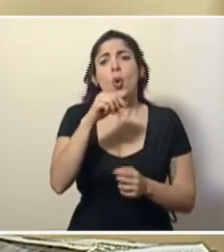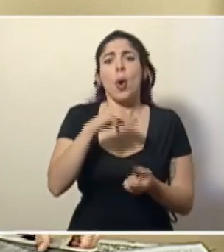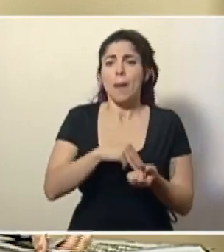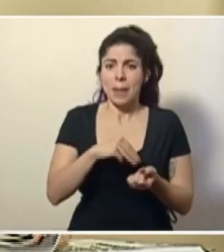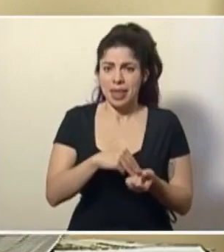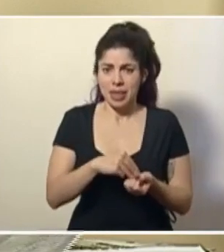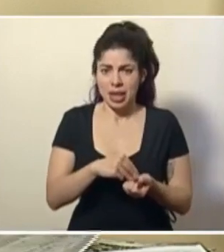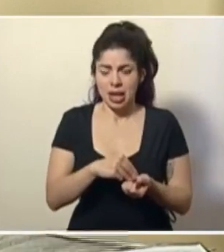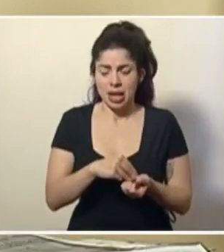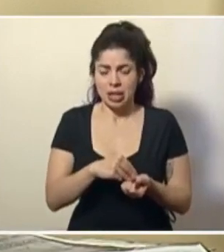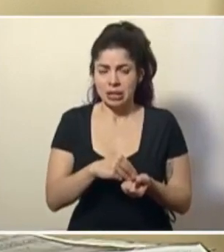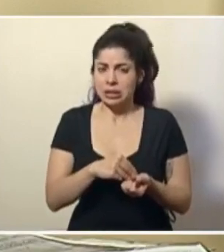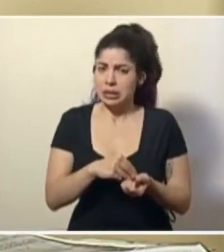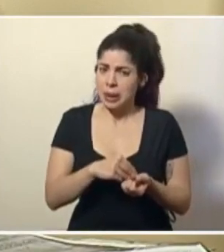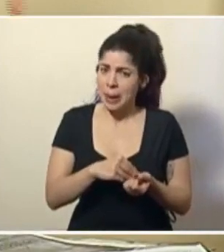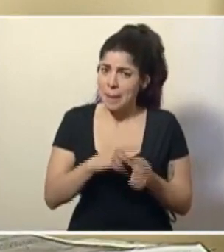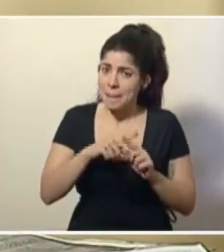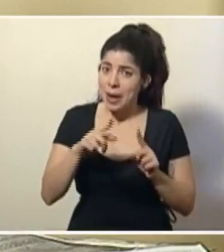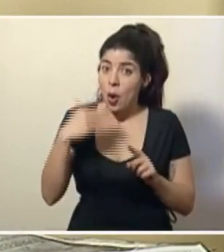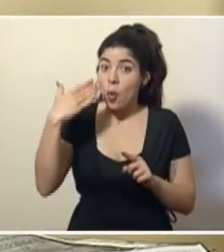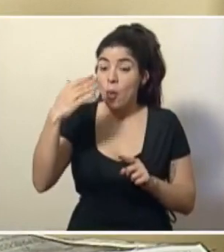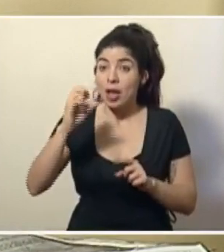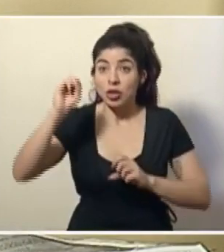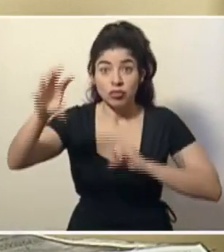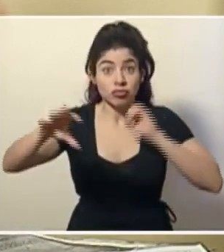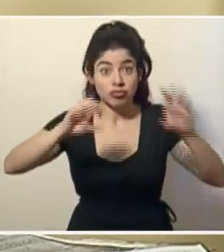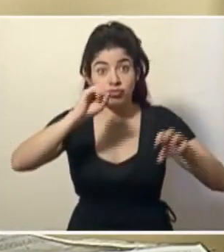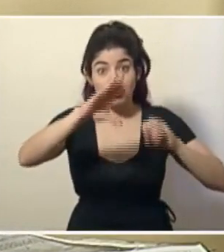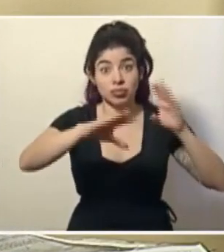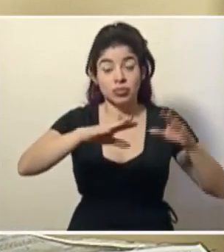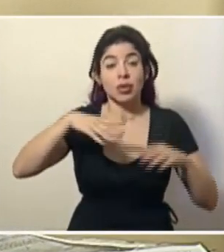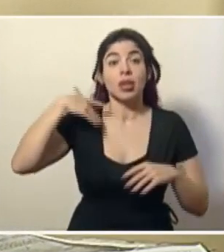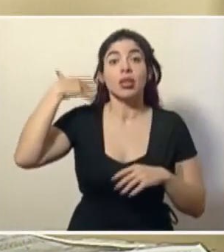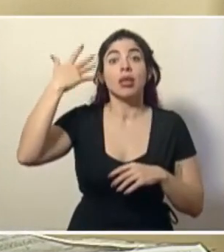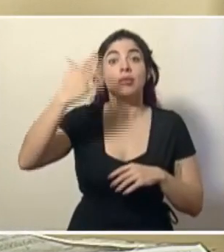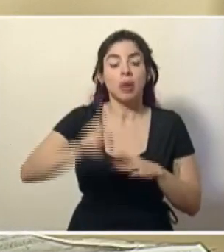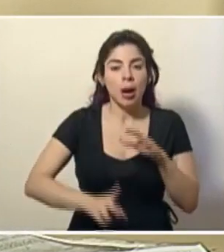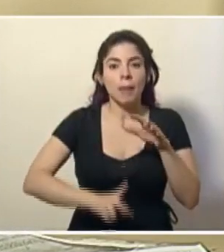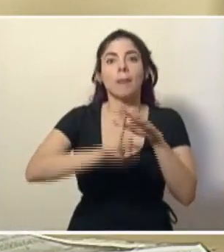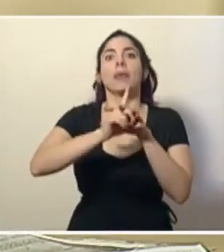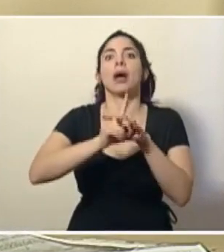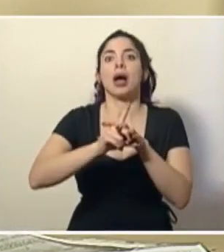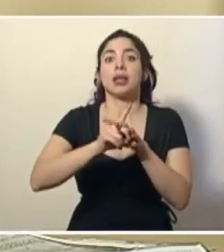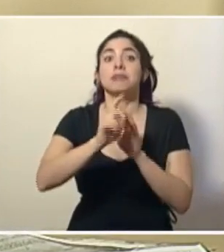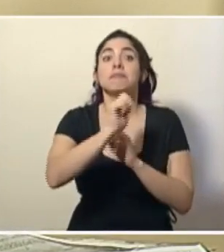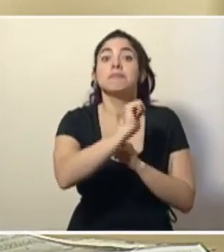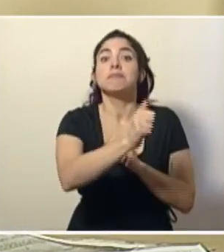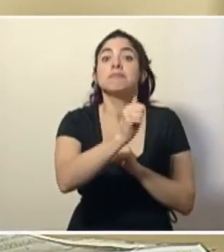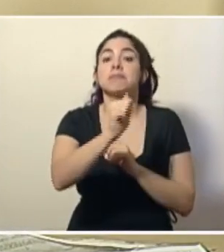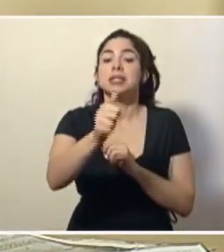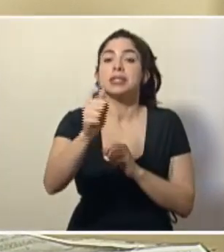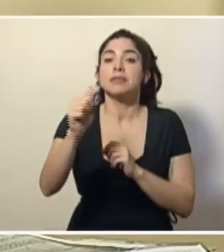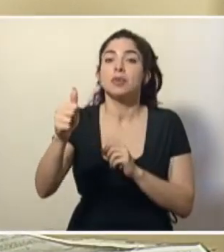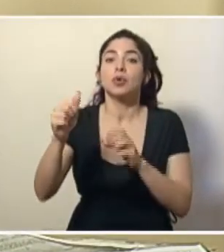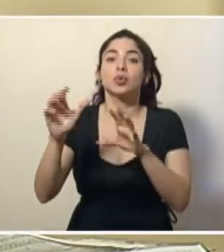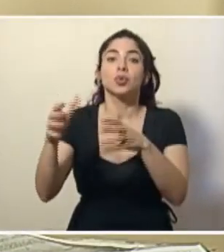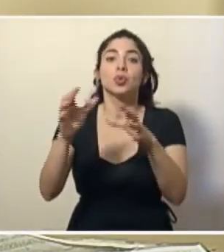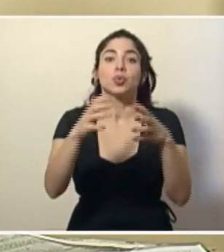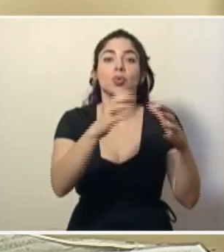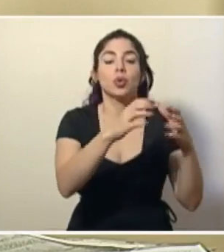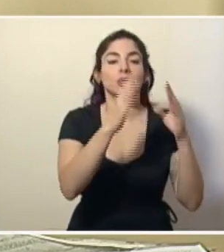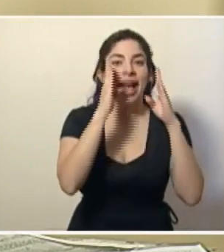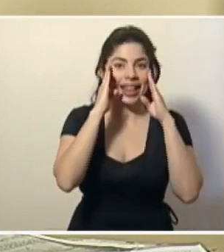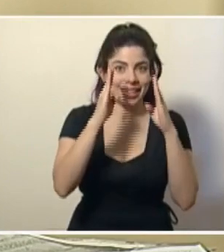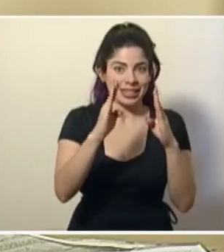perdón. Pero cuando se distribuyen, después vienen las alertas de las unidades de